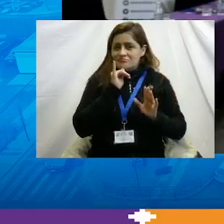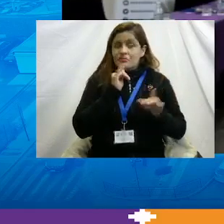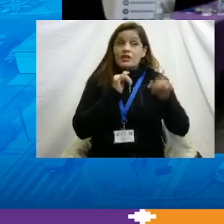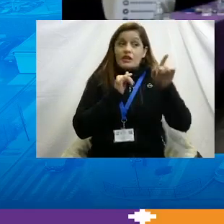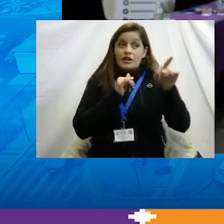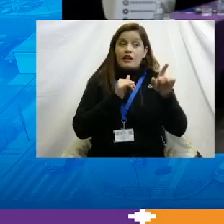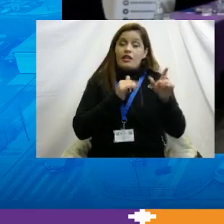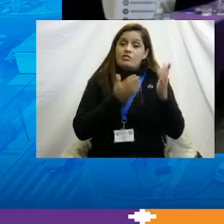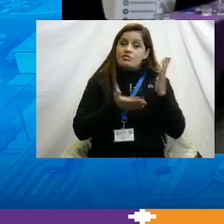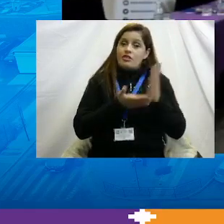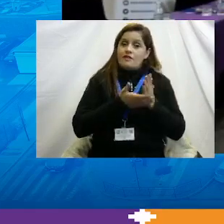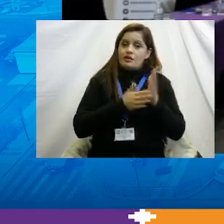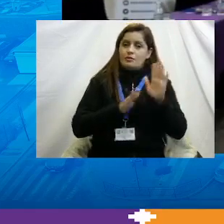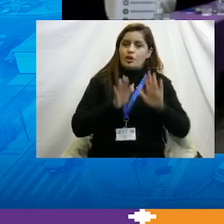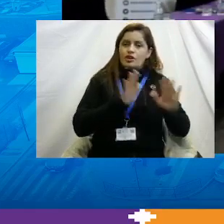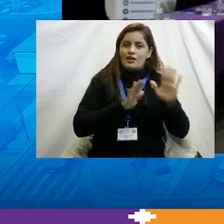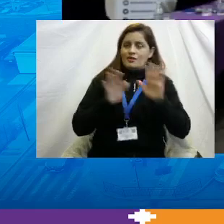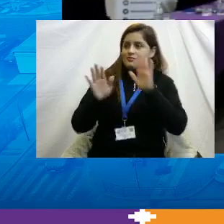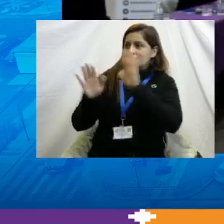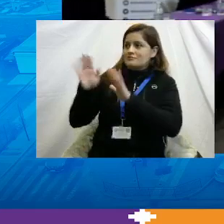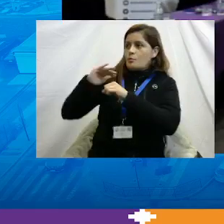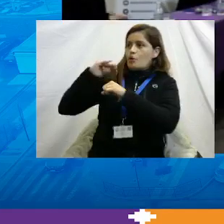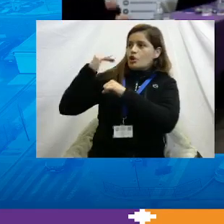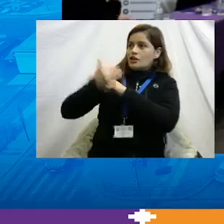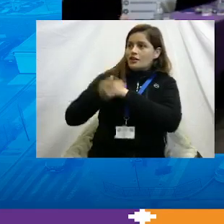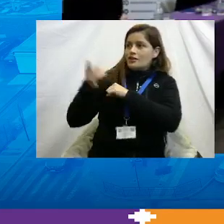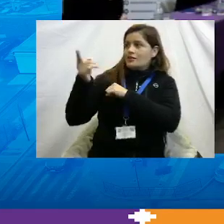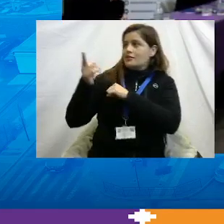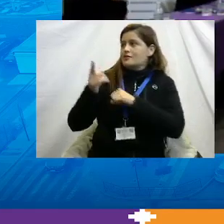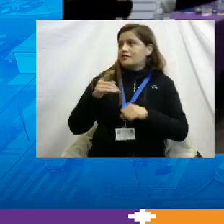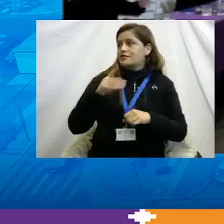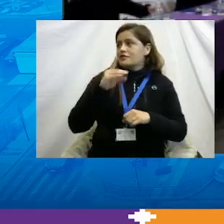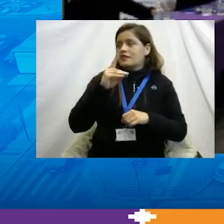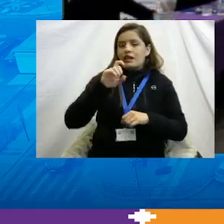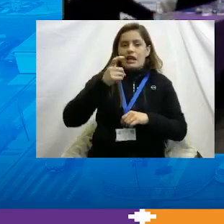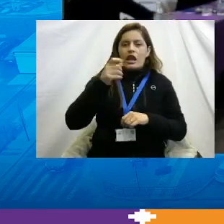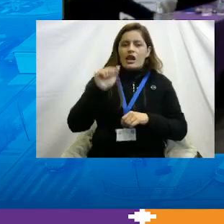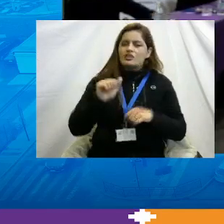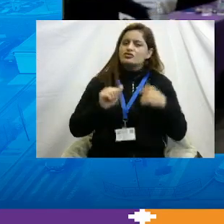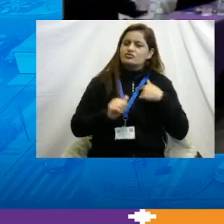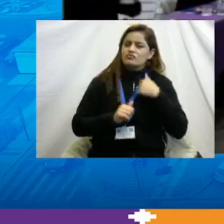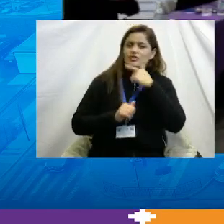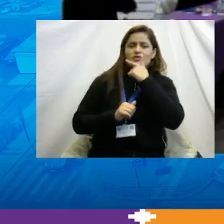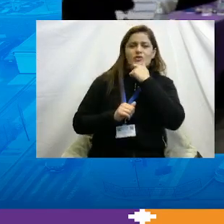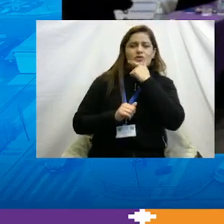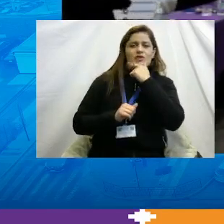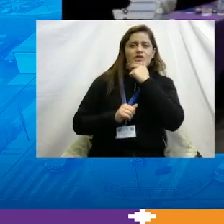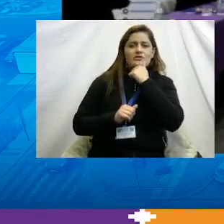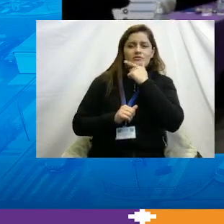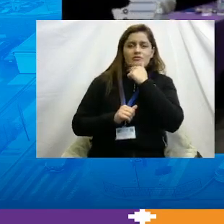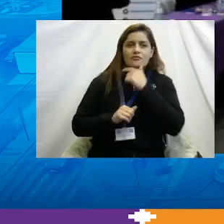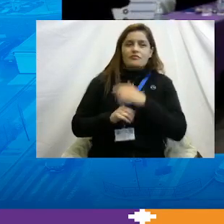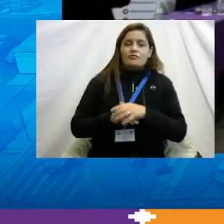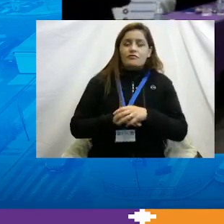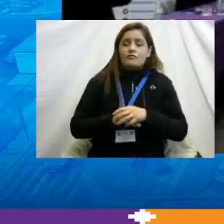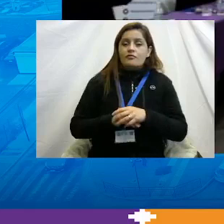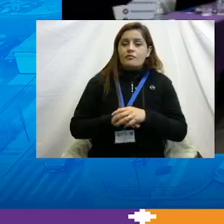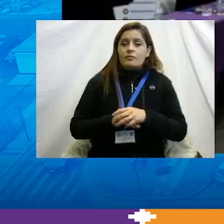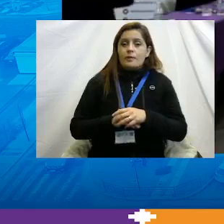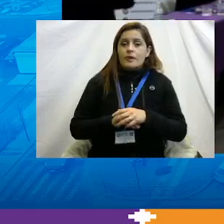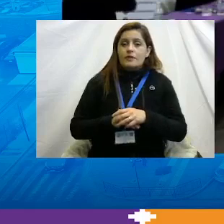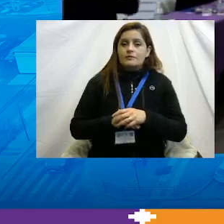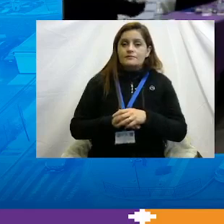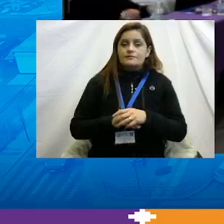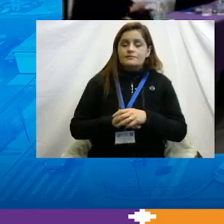son protegidas. Tenemos al director de gestión ambiental. Me gustaría incluso que se opinara al